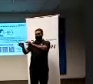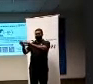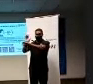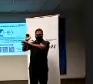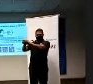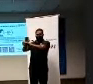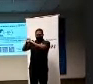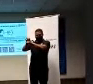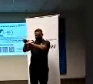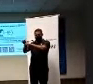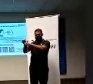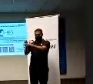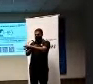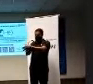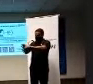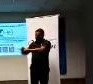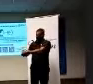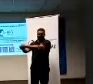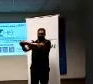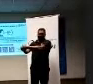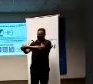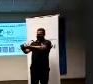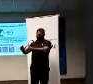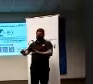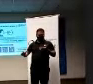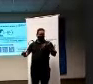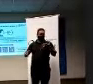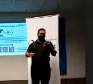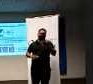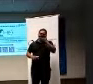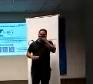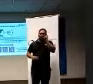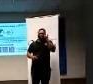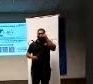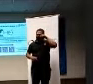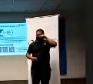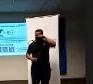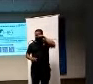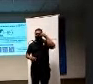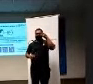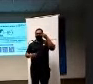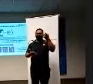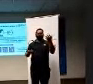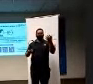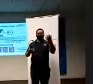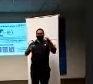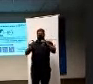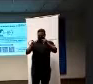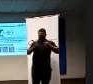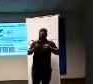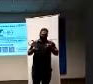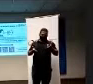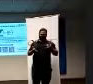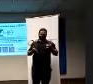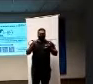Por eso se insistió mucho, luego de ver esta situación, se insistió mucho en el uso del tapado